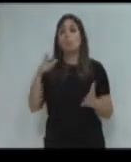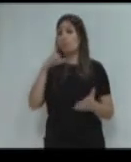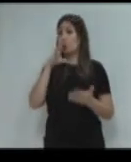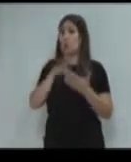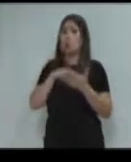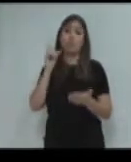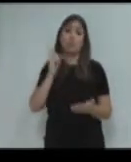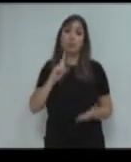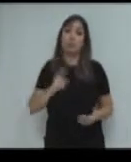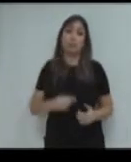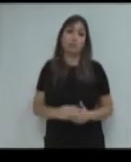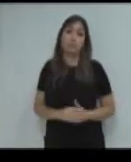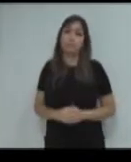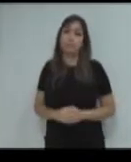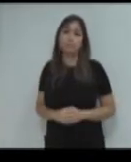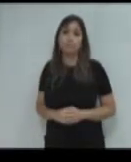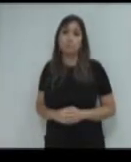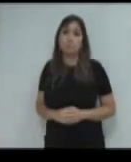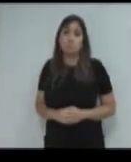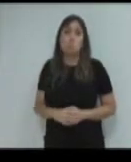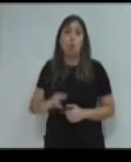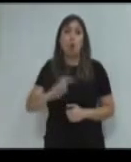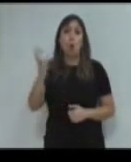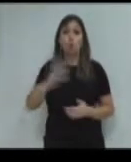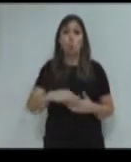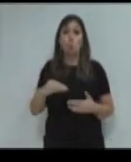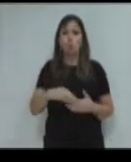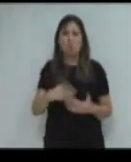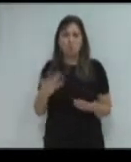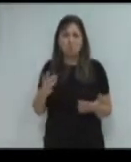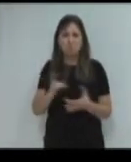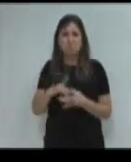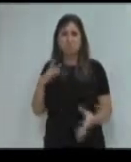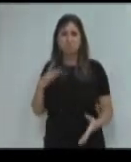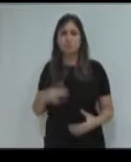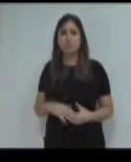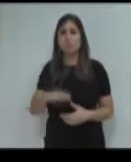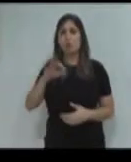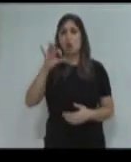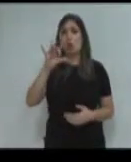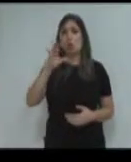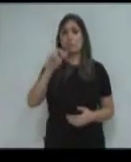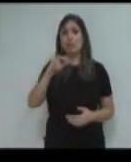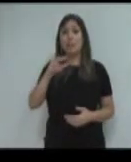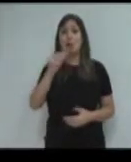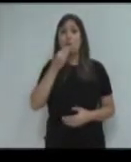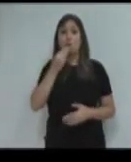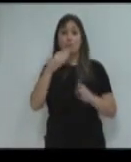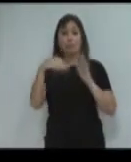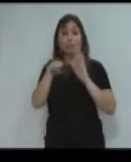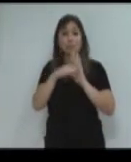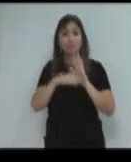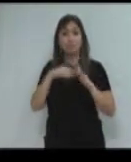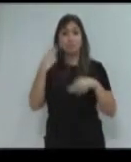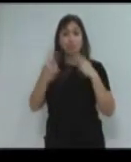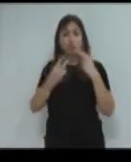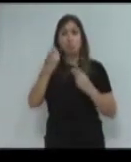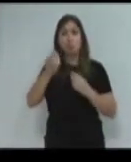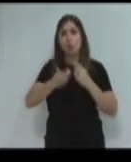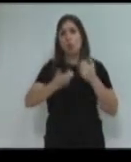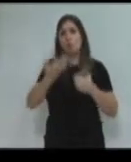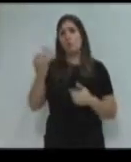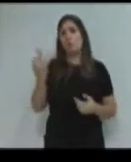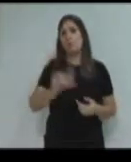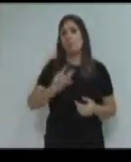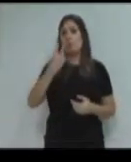comprende otro tipo de usuario. Yo creo que en las cartas poco a poco deberían